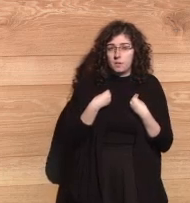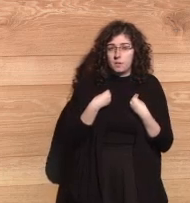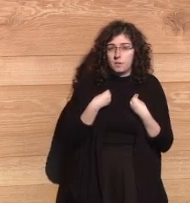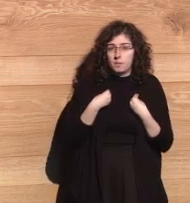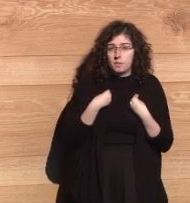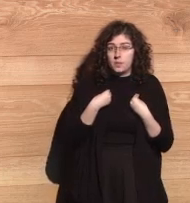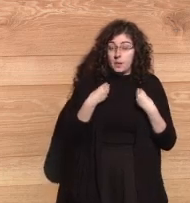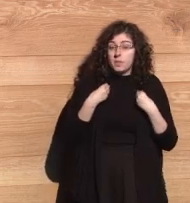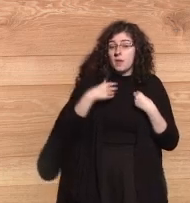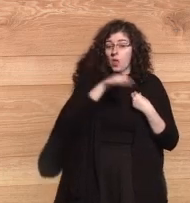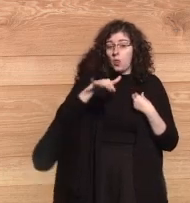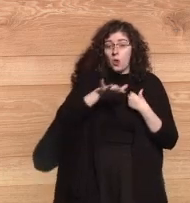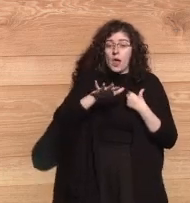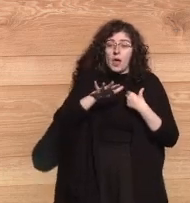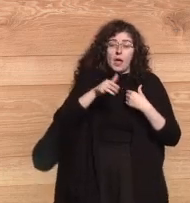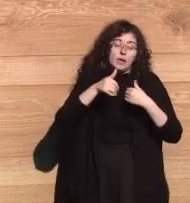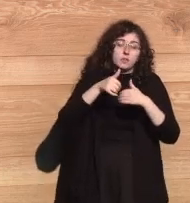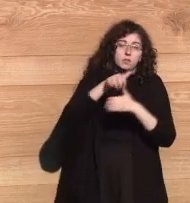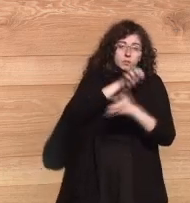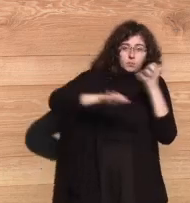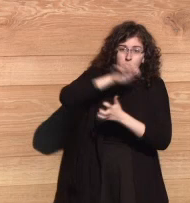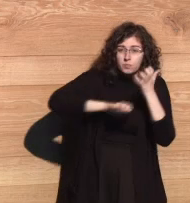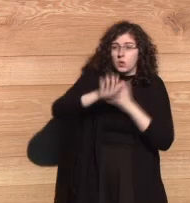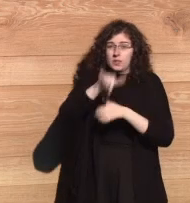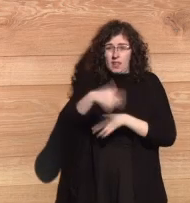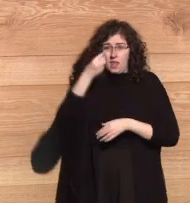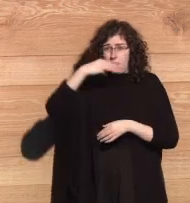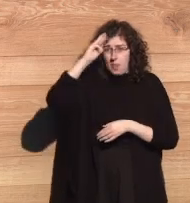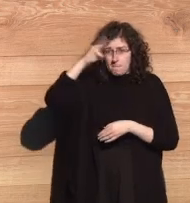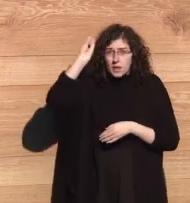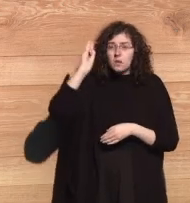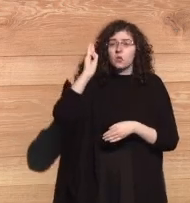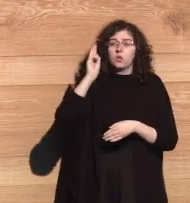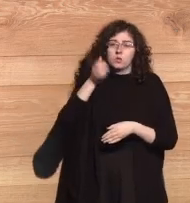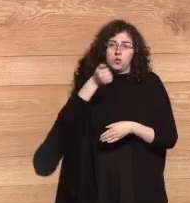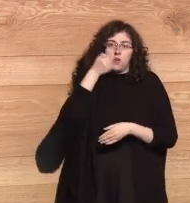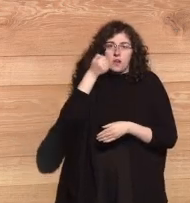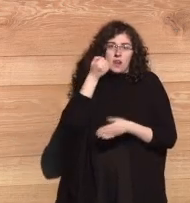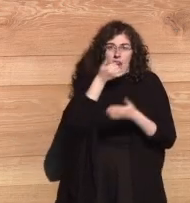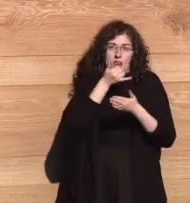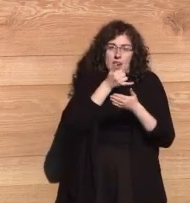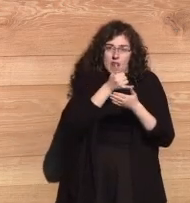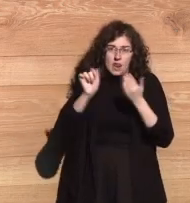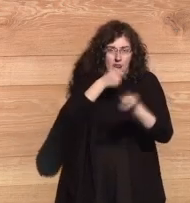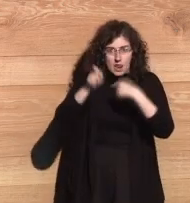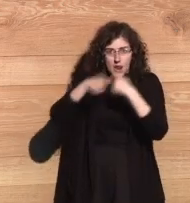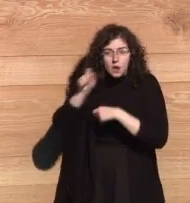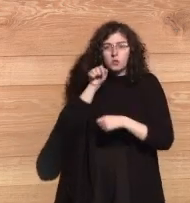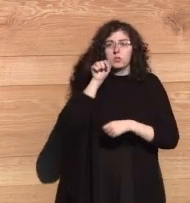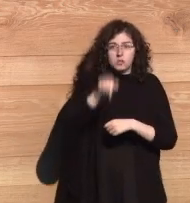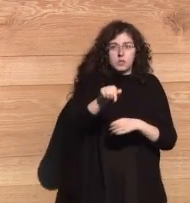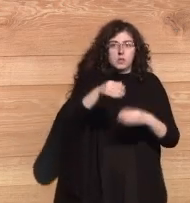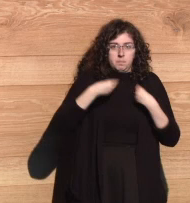más violentos de México, ¿no? Es un estado dominado por los narcos. Toda la montaña guerrera es un estado rural, indígena, muy